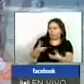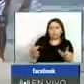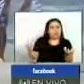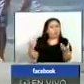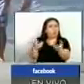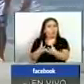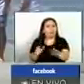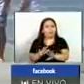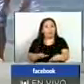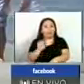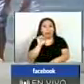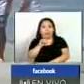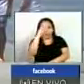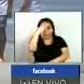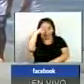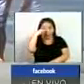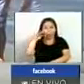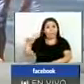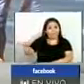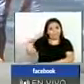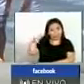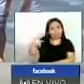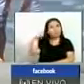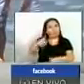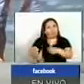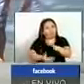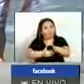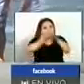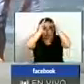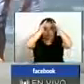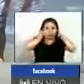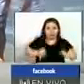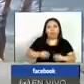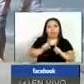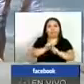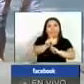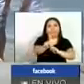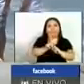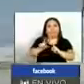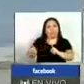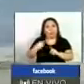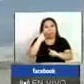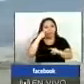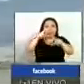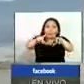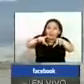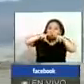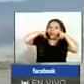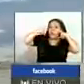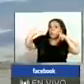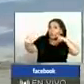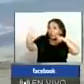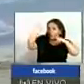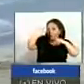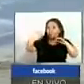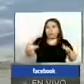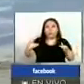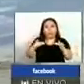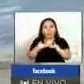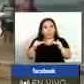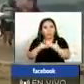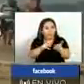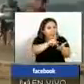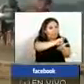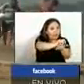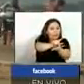en Cuba desde marzo se tomaron medidas de confinamiento y distanciamiento social la máscara facial obligatoria además del cierre de las